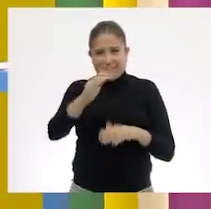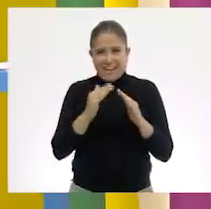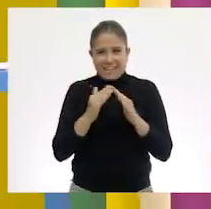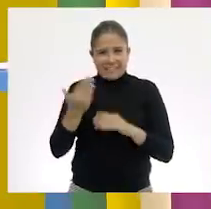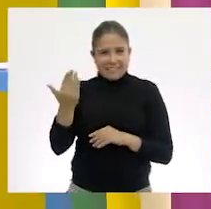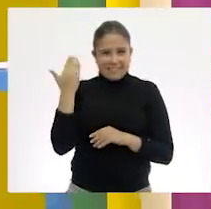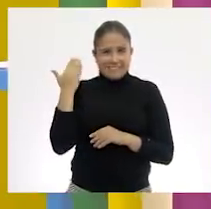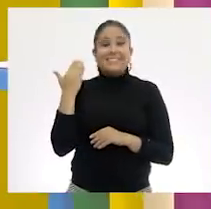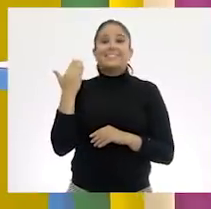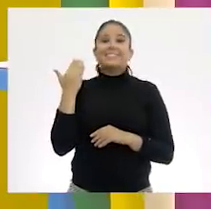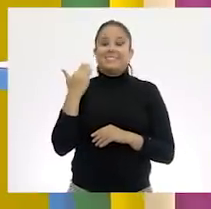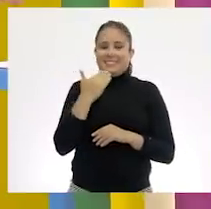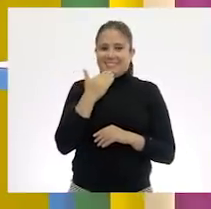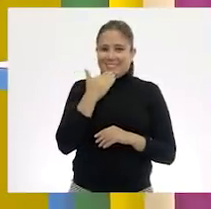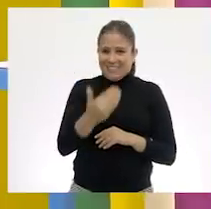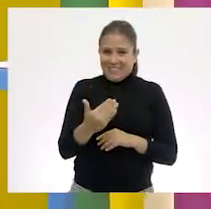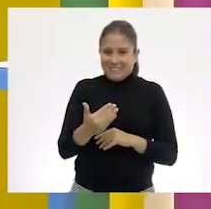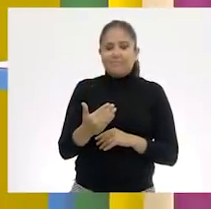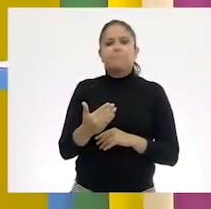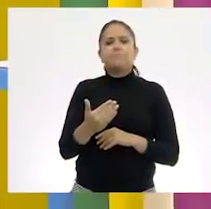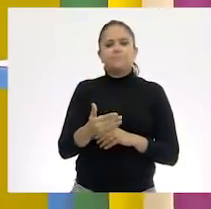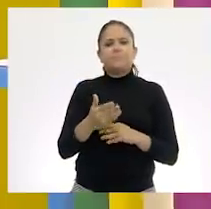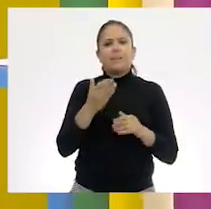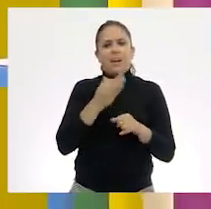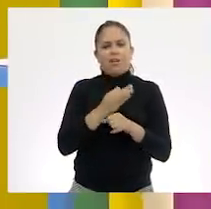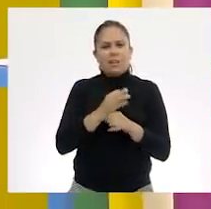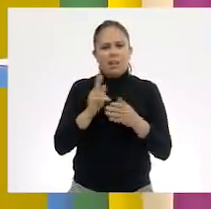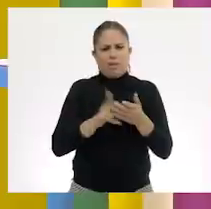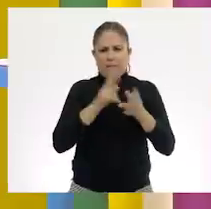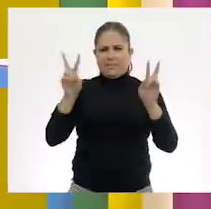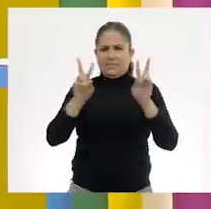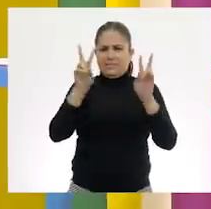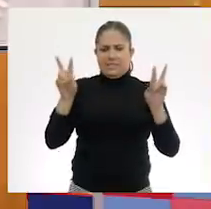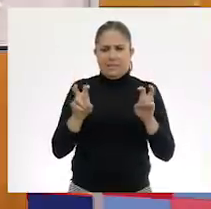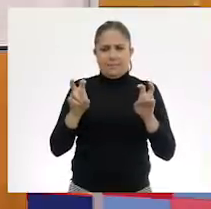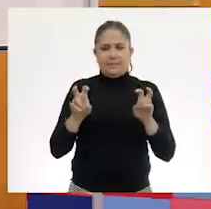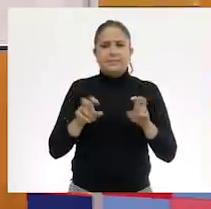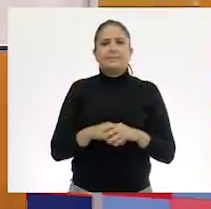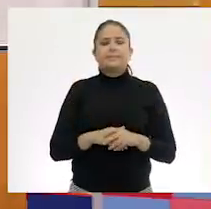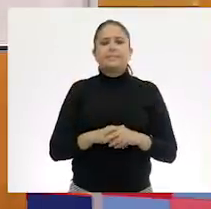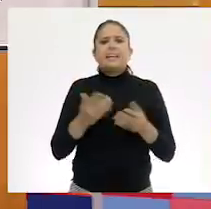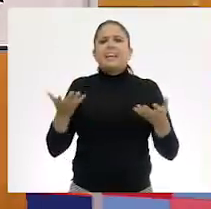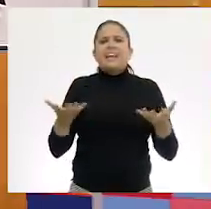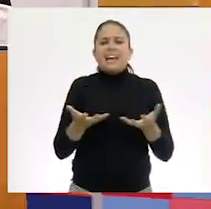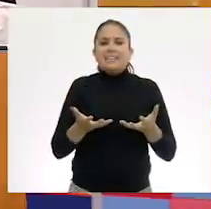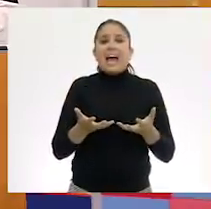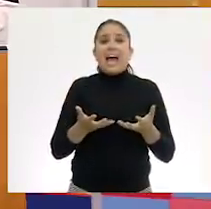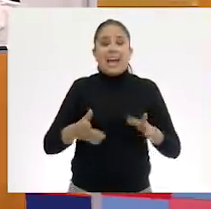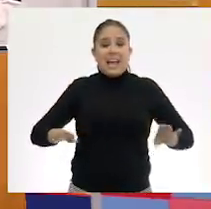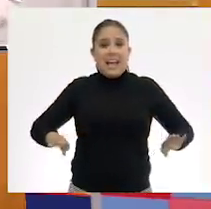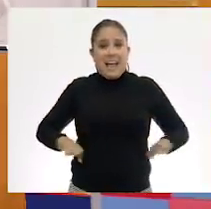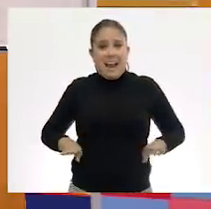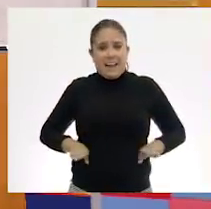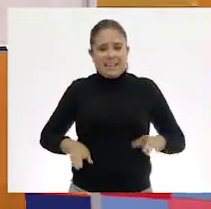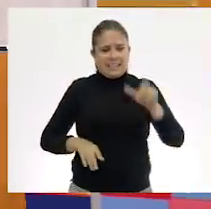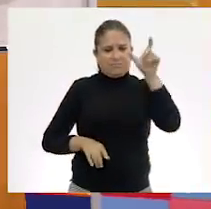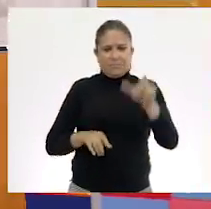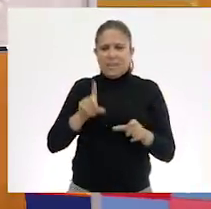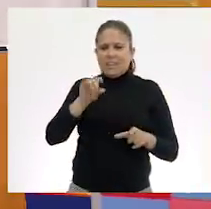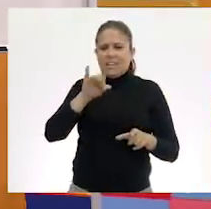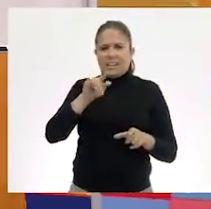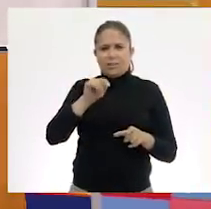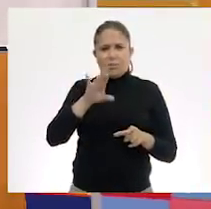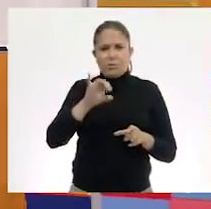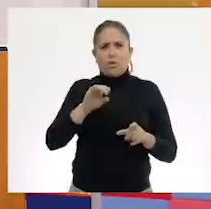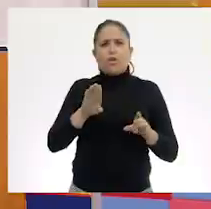Sí, muy bien. Bueno, entonces vamos a retomarlo. ¿Qué vamos a hacer ahora? Fíjate, estuvimos viendo las características que tienen y más o menos cómo